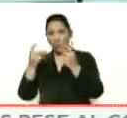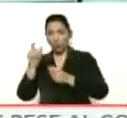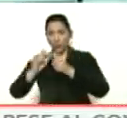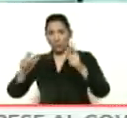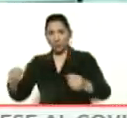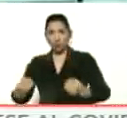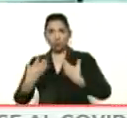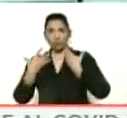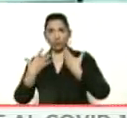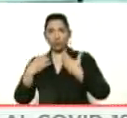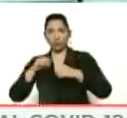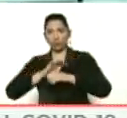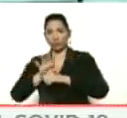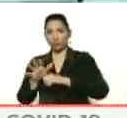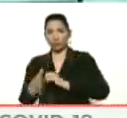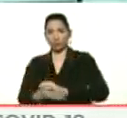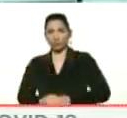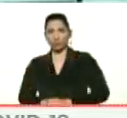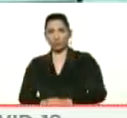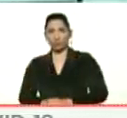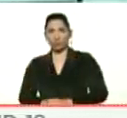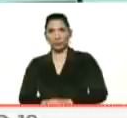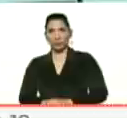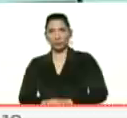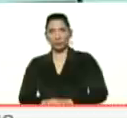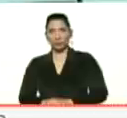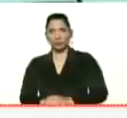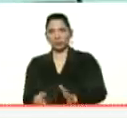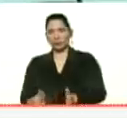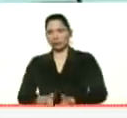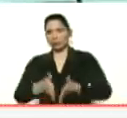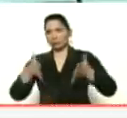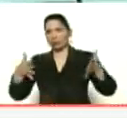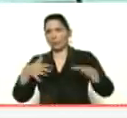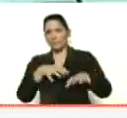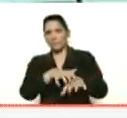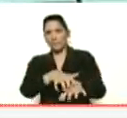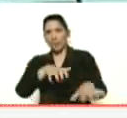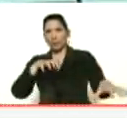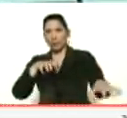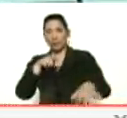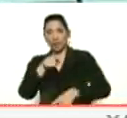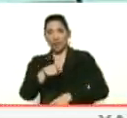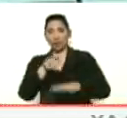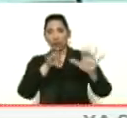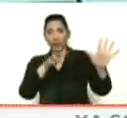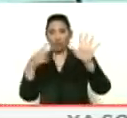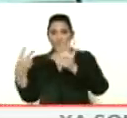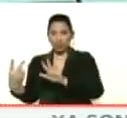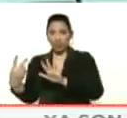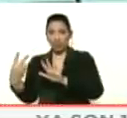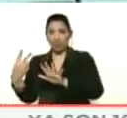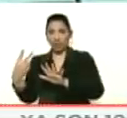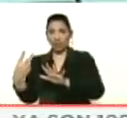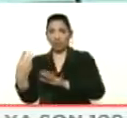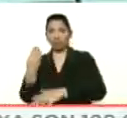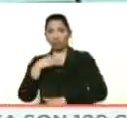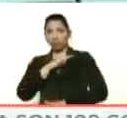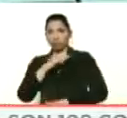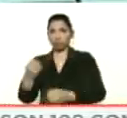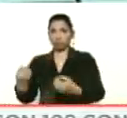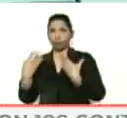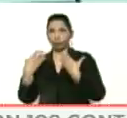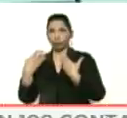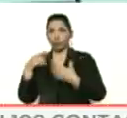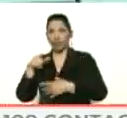de infección por COVID-19. Y la inmensa mayoría de esos 97 casos provienen del foco